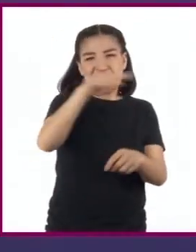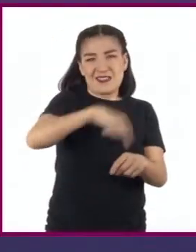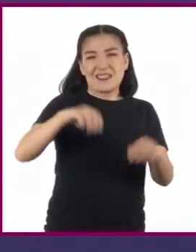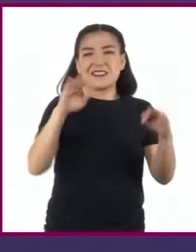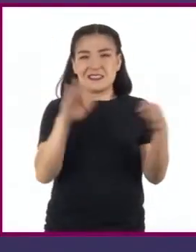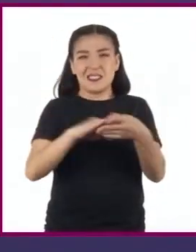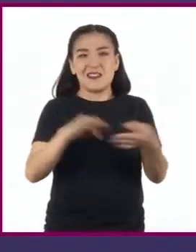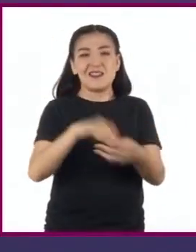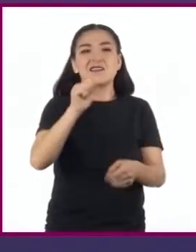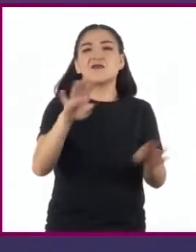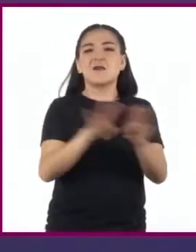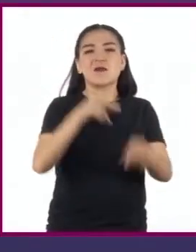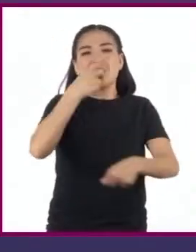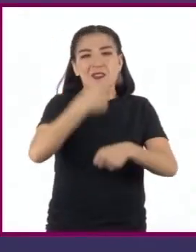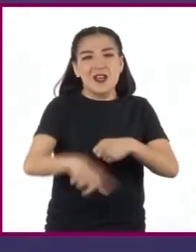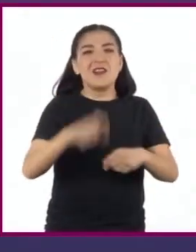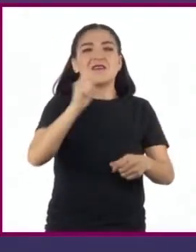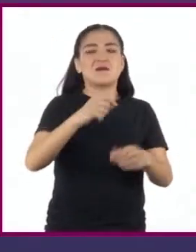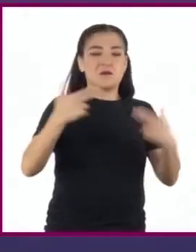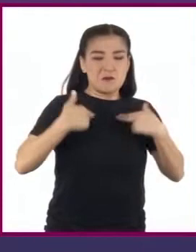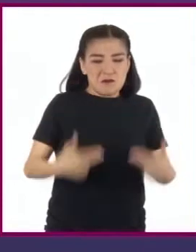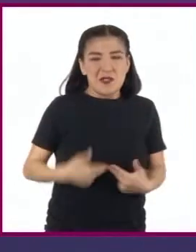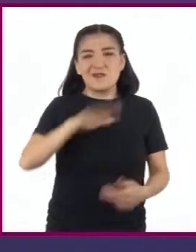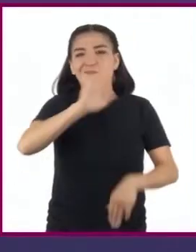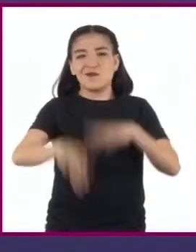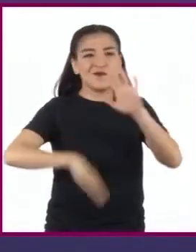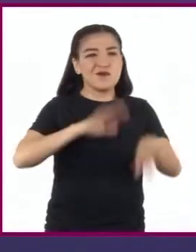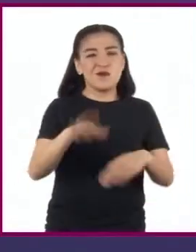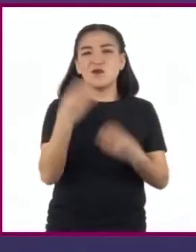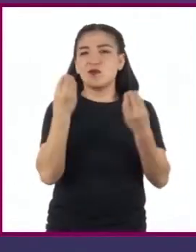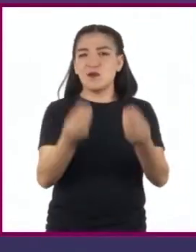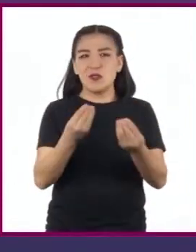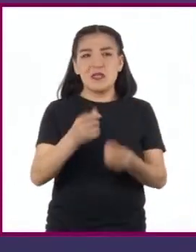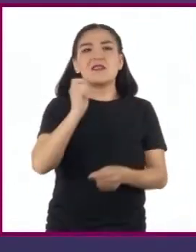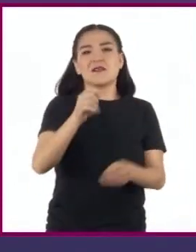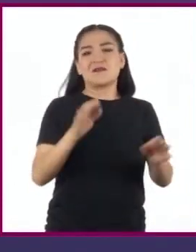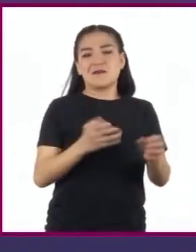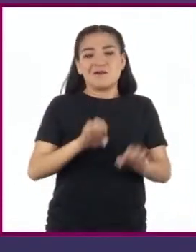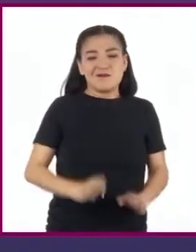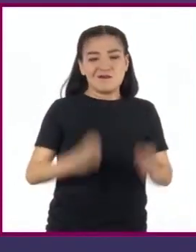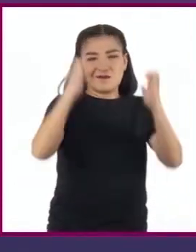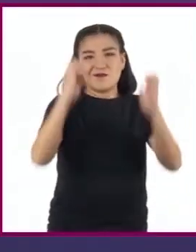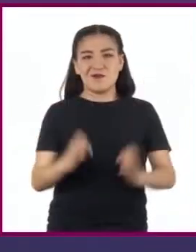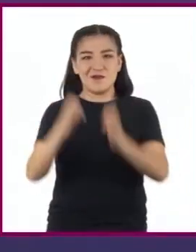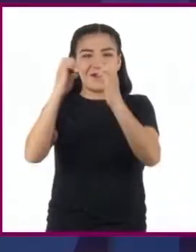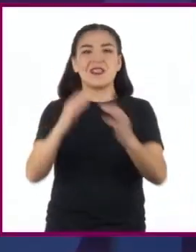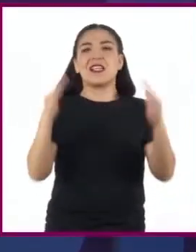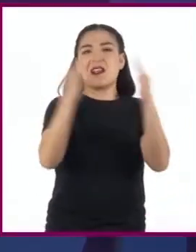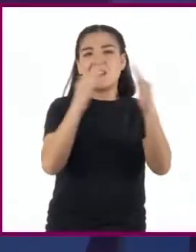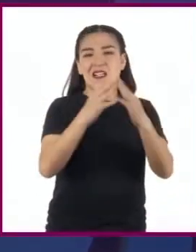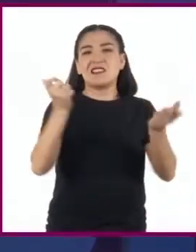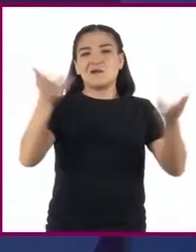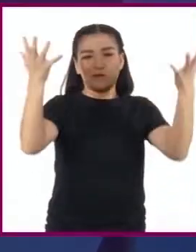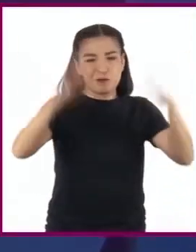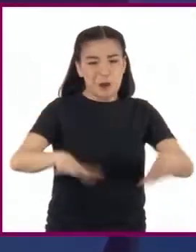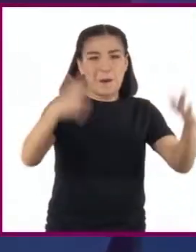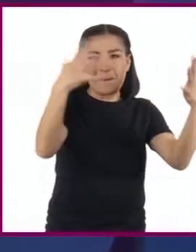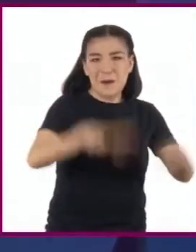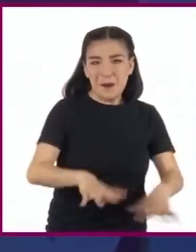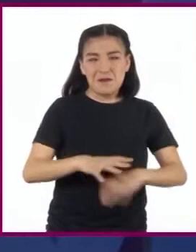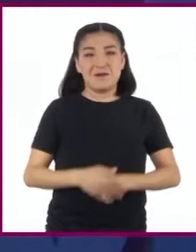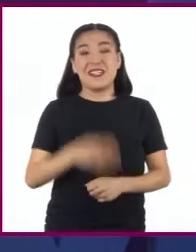daños materiales y pérdidas humanas provocadas por el derrumbe de varios edificios y casas. Este último